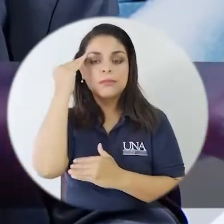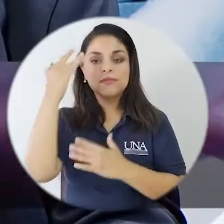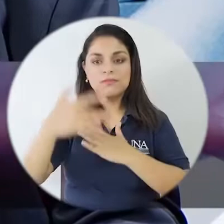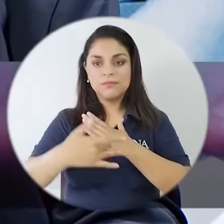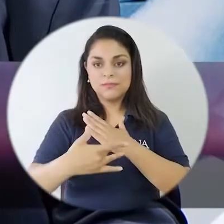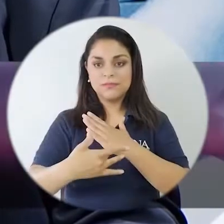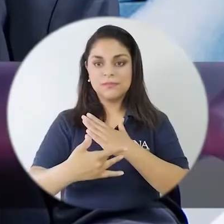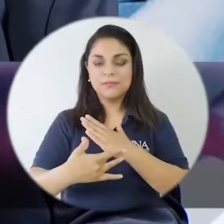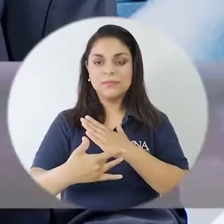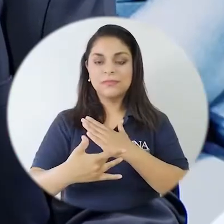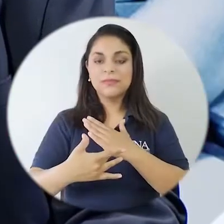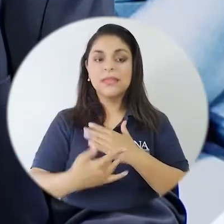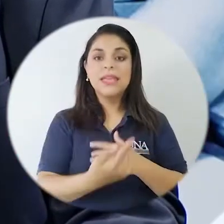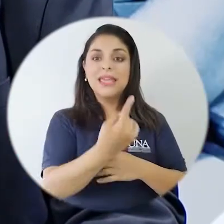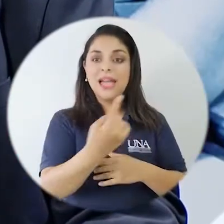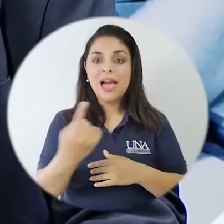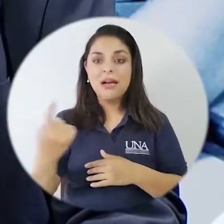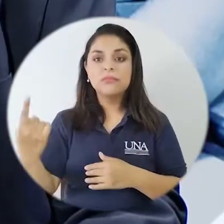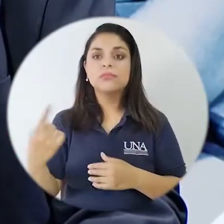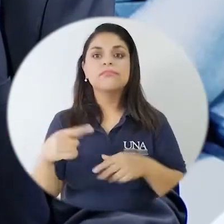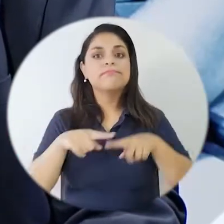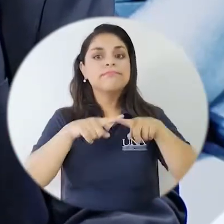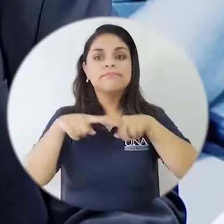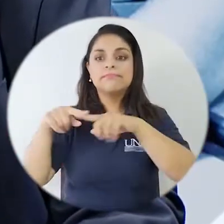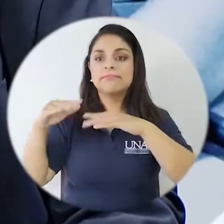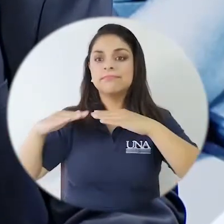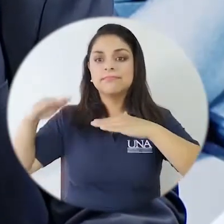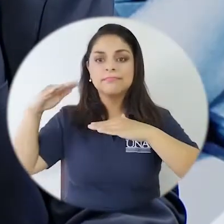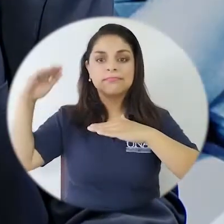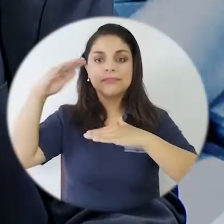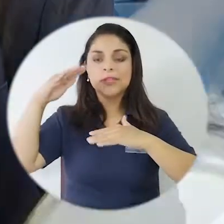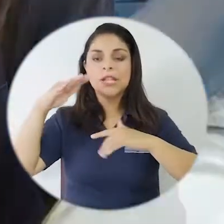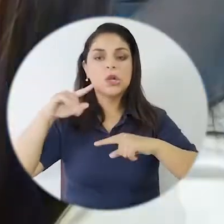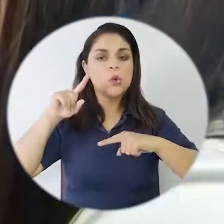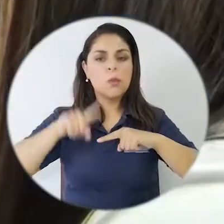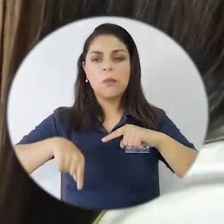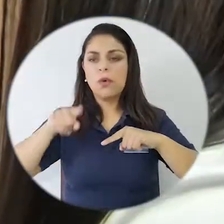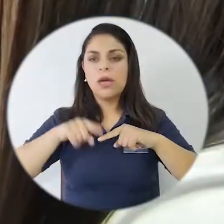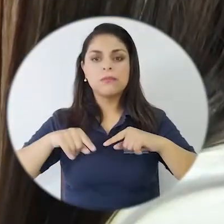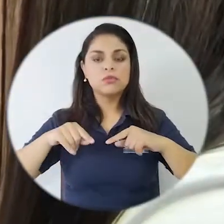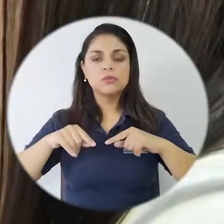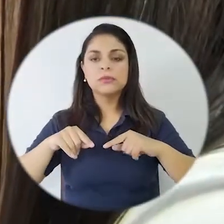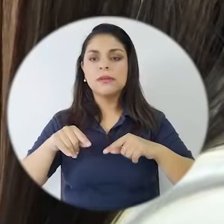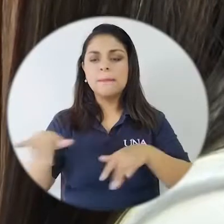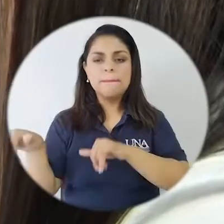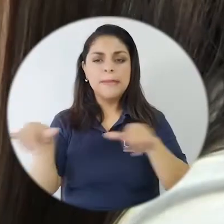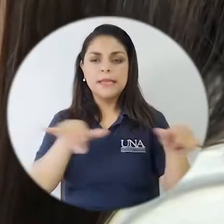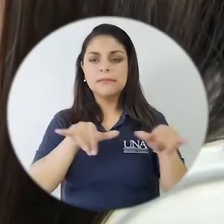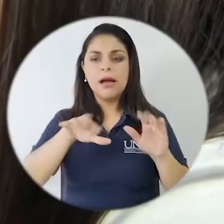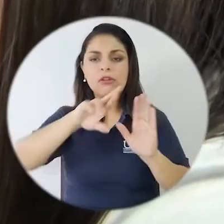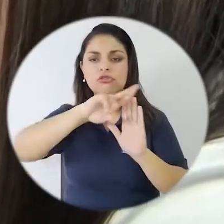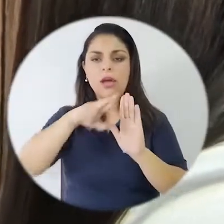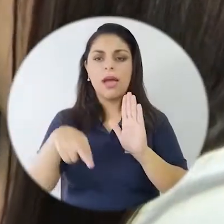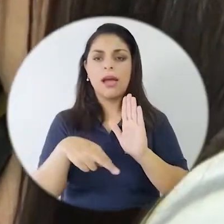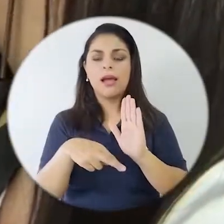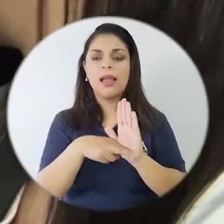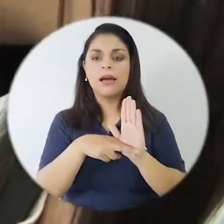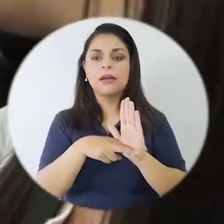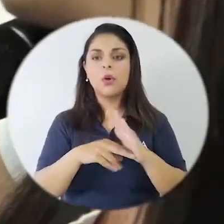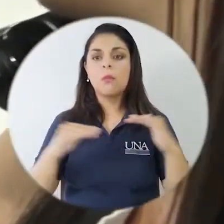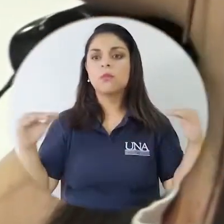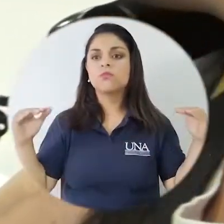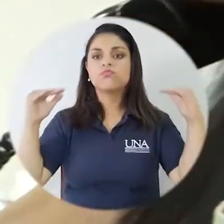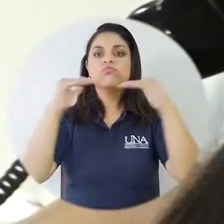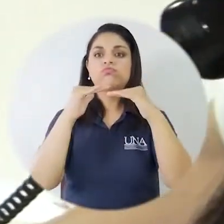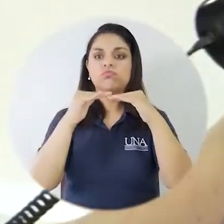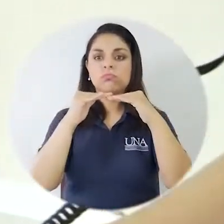este momento y que cada una de las personas Sí. responde a esos niveles, ¿verdad? Y que entonces no podemos tener una misma regla